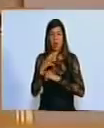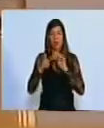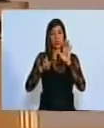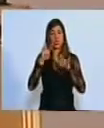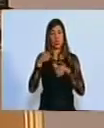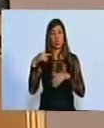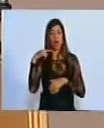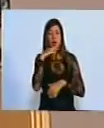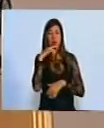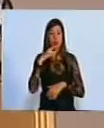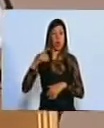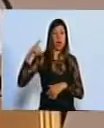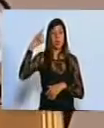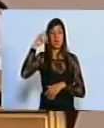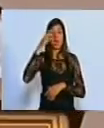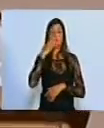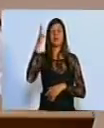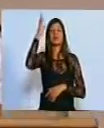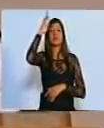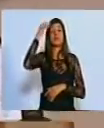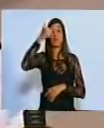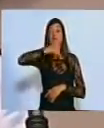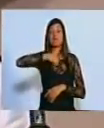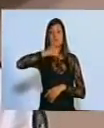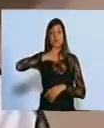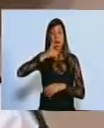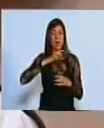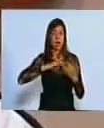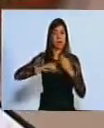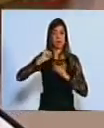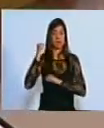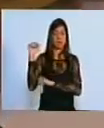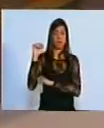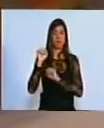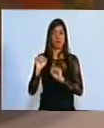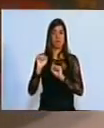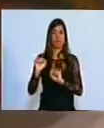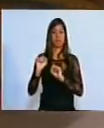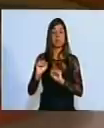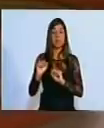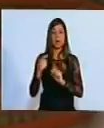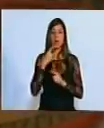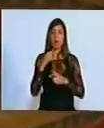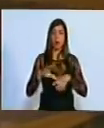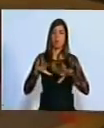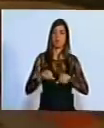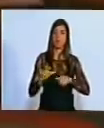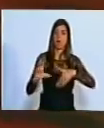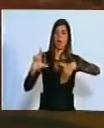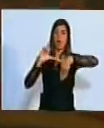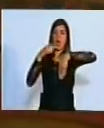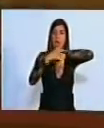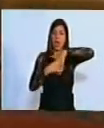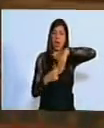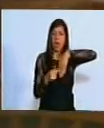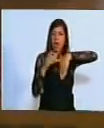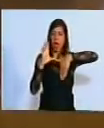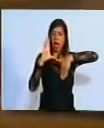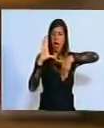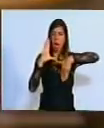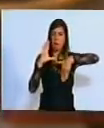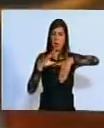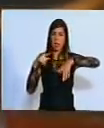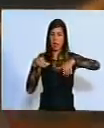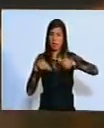octubre por Día de la Resistencia Indígena en lugar del descubrimiento de América. La exhumación de los restos del Libertador